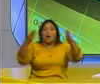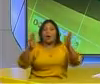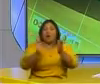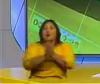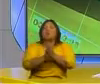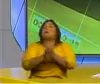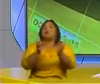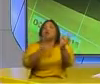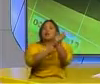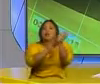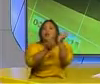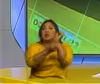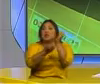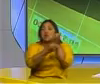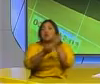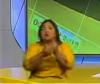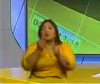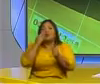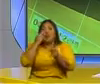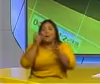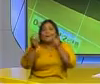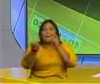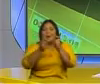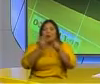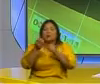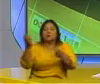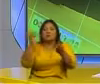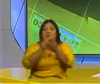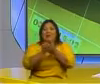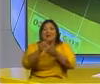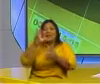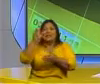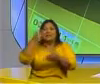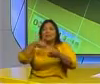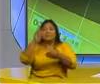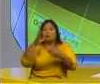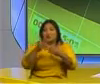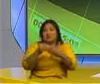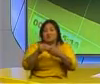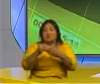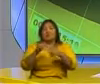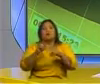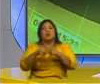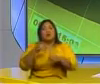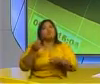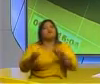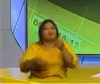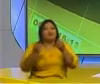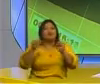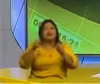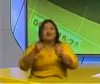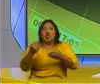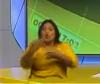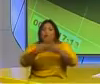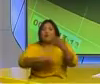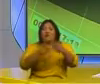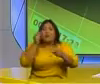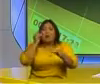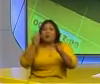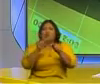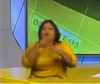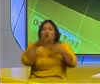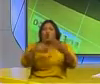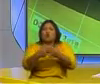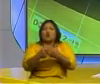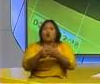dispositivos electrónicos de vigilancia firmado por más de 13 millones de dólares. Existe un informe de Fiscalía con indicios